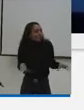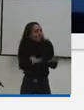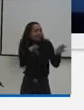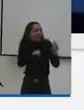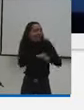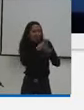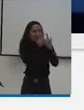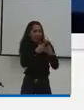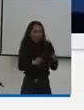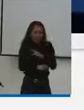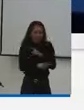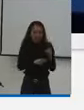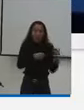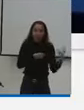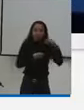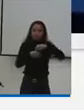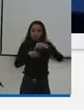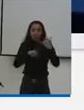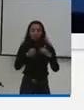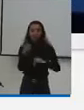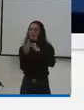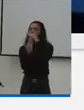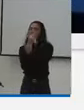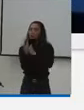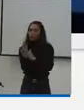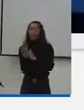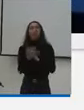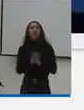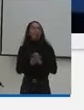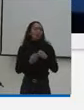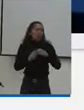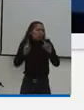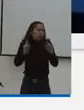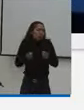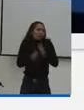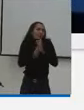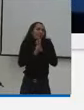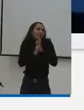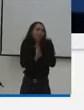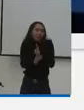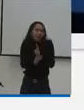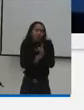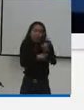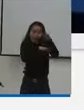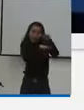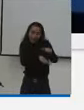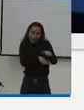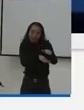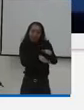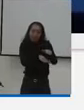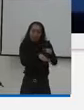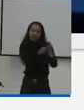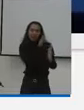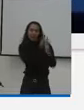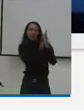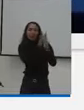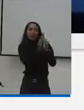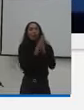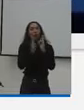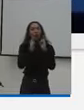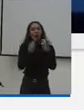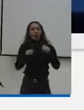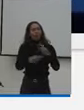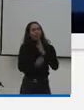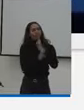aprovechamiento del tiempo libre entonces espero con esto querida representante que haya